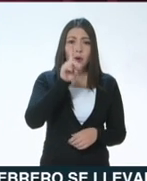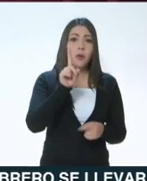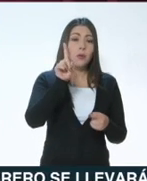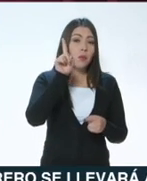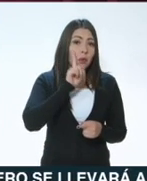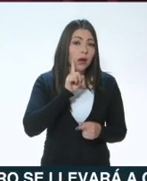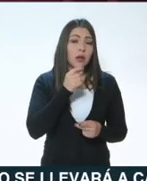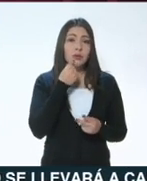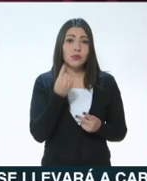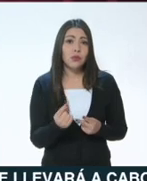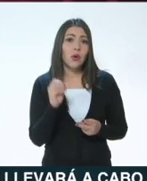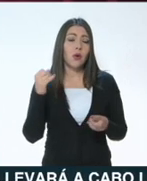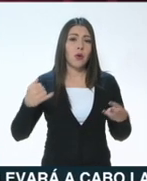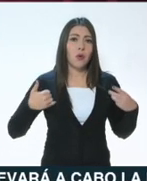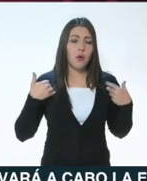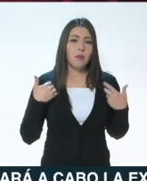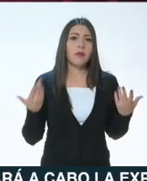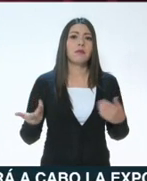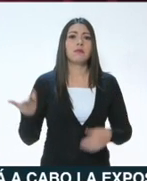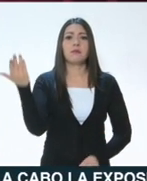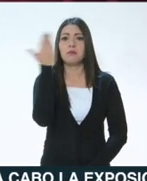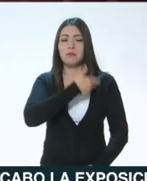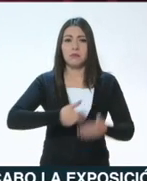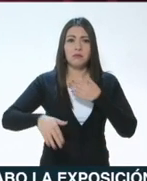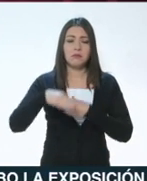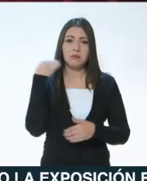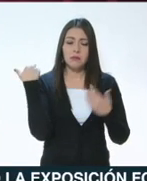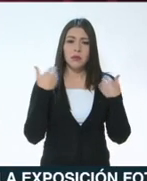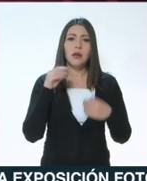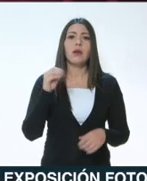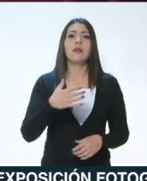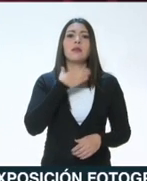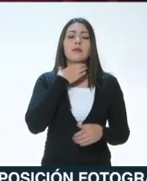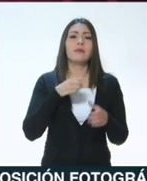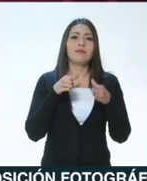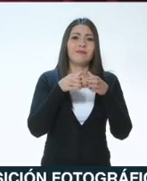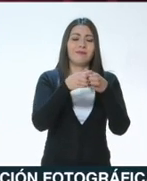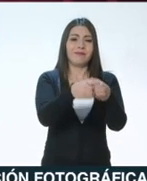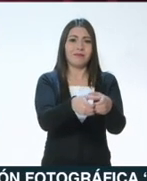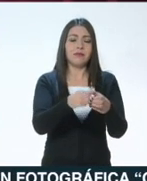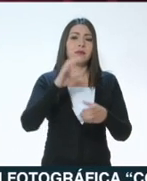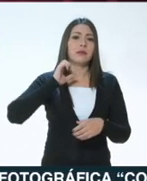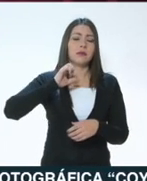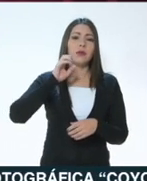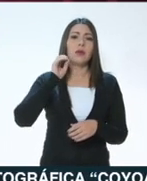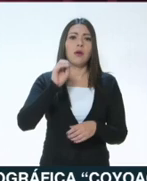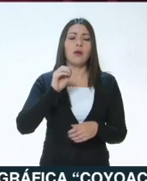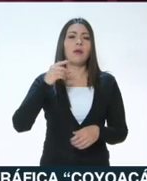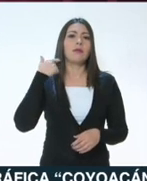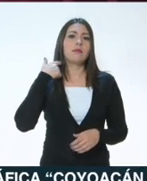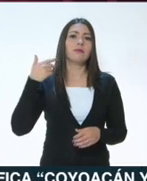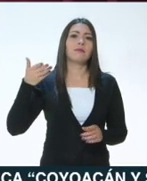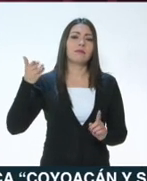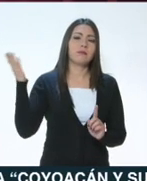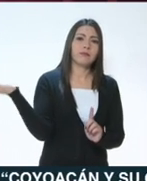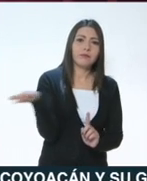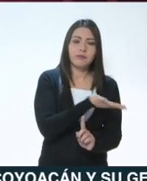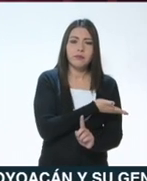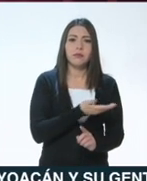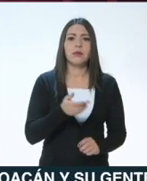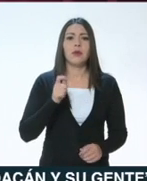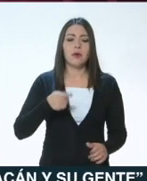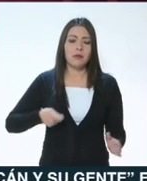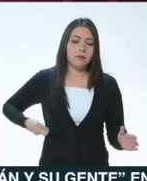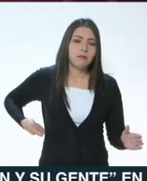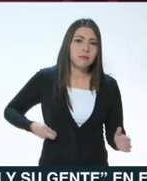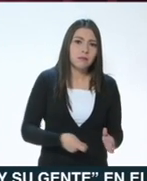joven. Las causas fueron por mutilación, asfixia, ahogamiento, ahorcamiento o bien degolladas, quemadas, apuñaladas o por